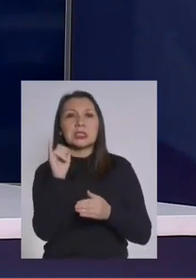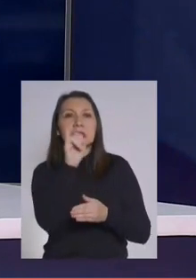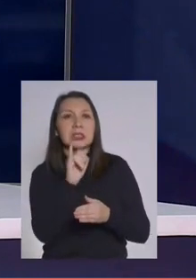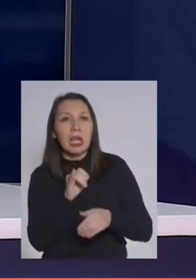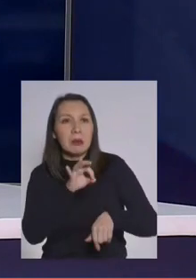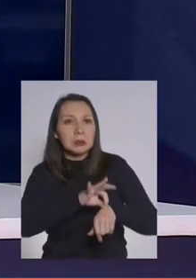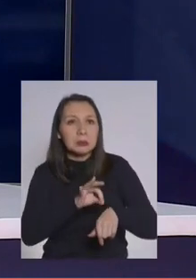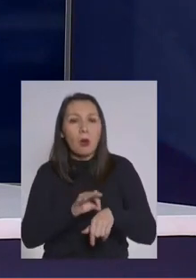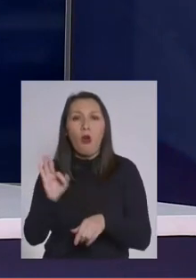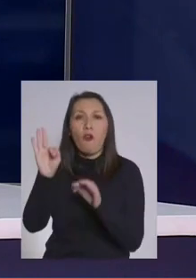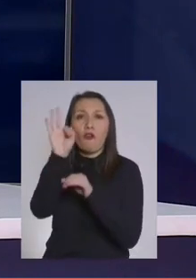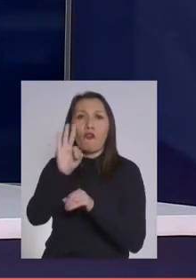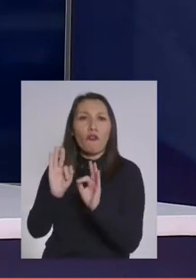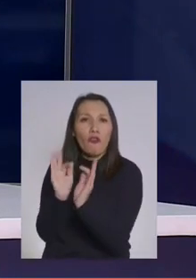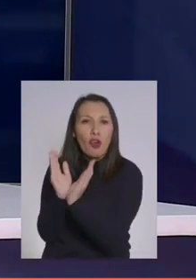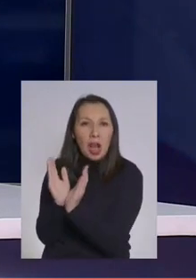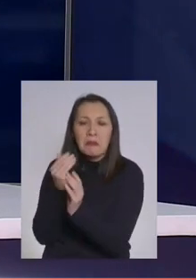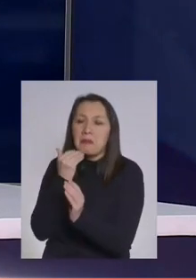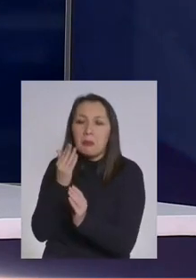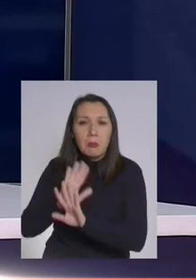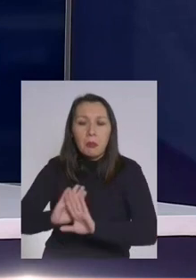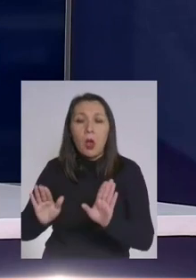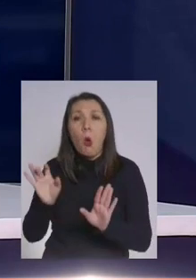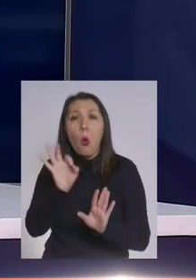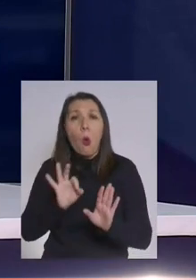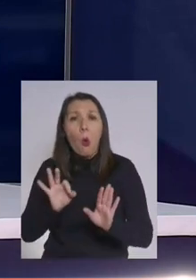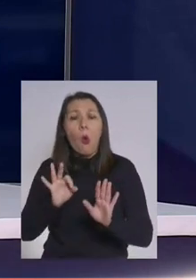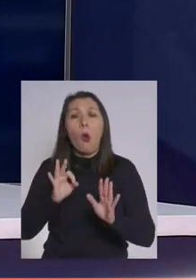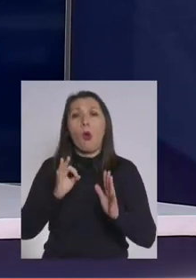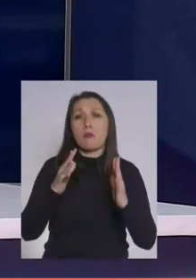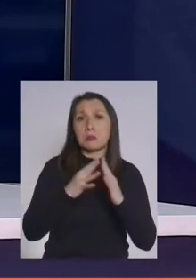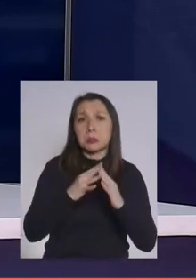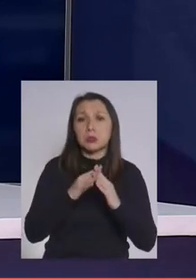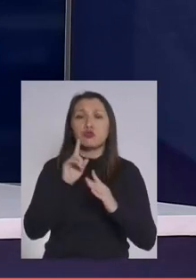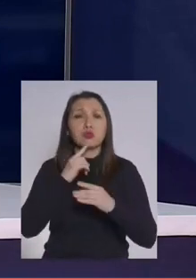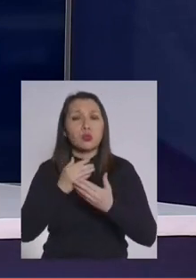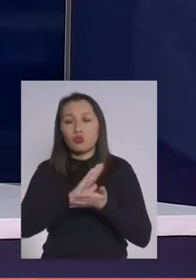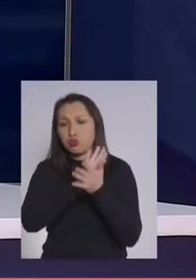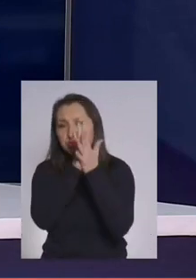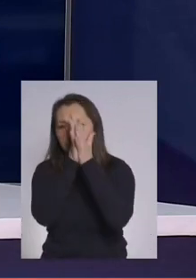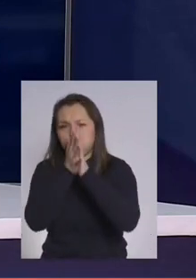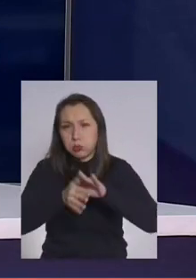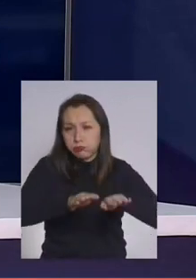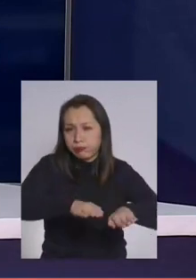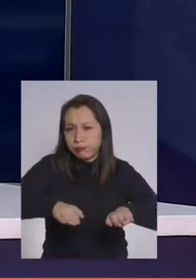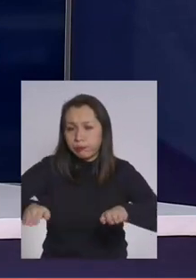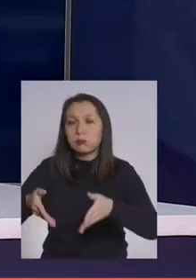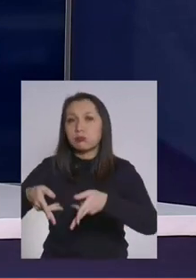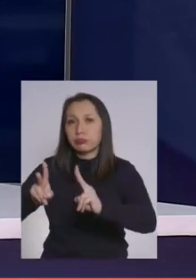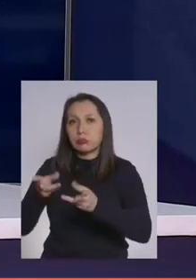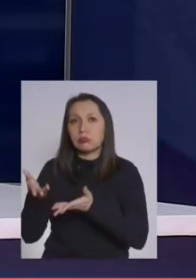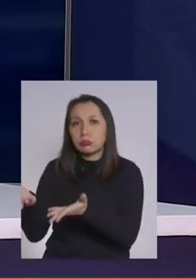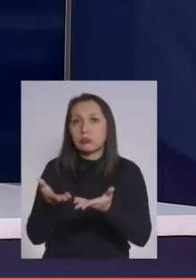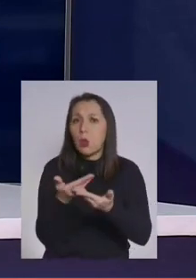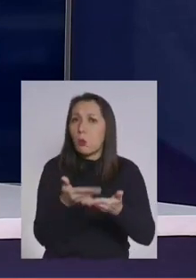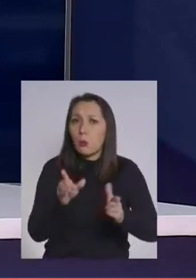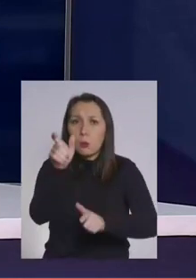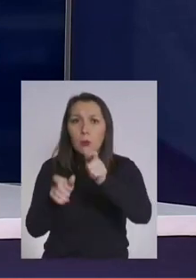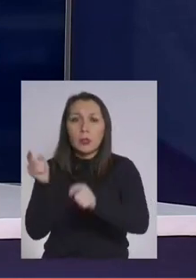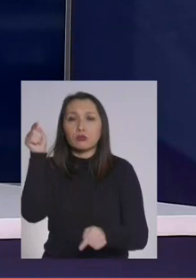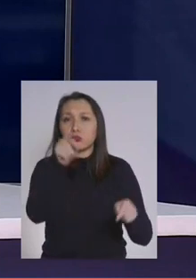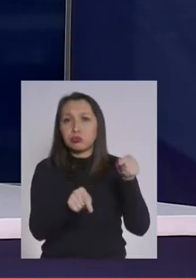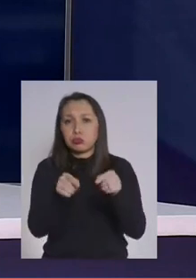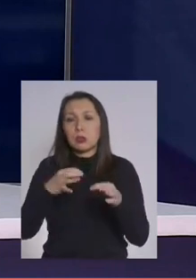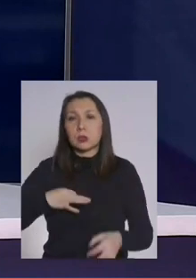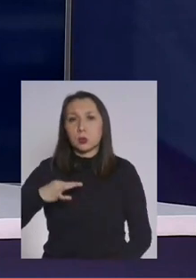sabre independiente serán fonasa o si tienen alguna previsión de las fuerzas armadas todas las camas han estado disponibles para cada uno de los